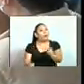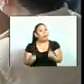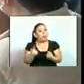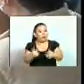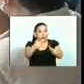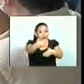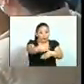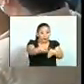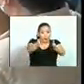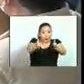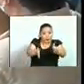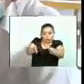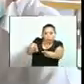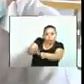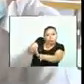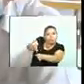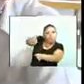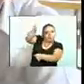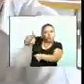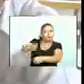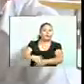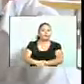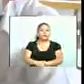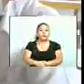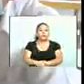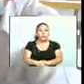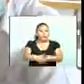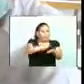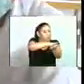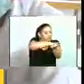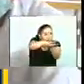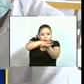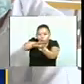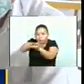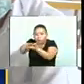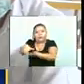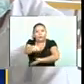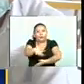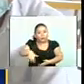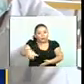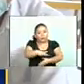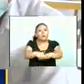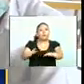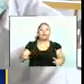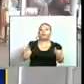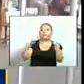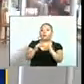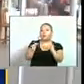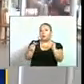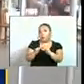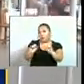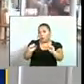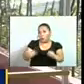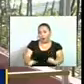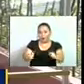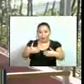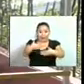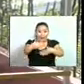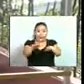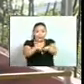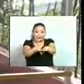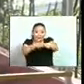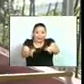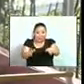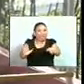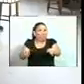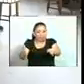separadores entre las mesas. En sanitizar todo el restaurante hemos implementado también lo que son las vamparas, las barreras